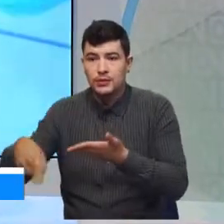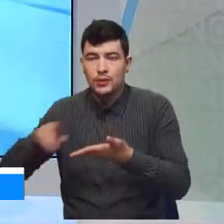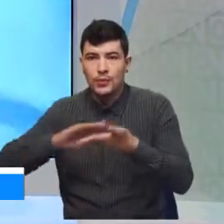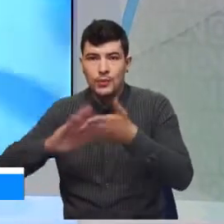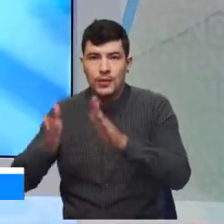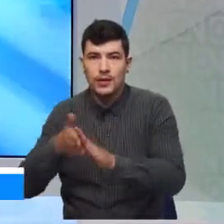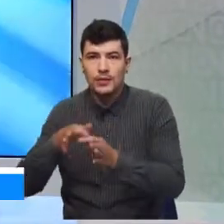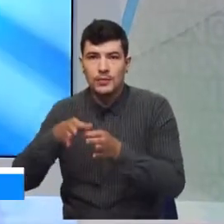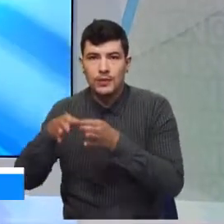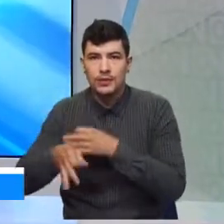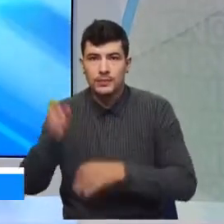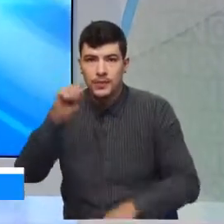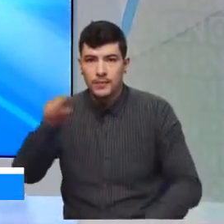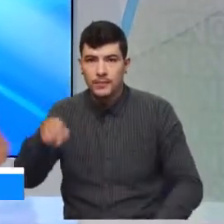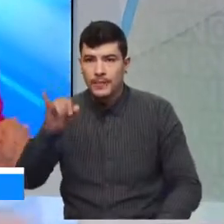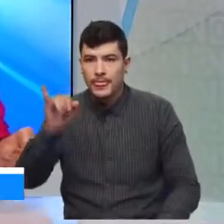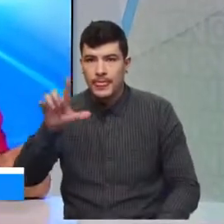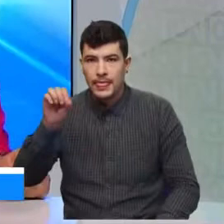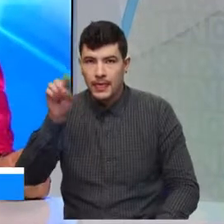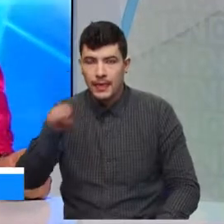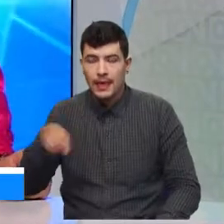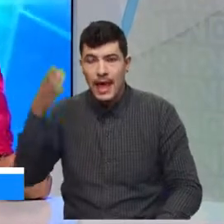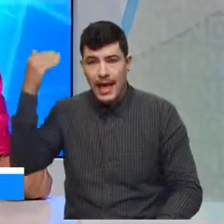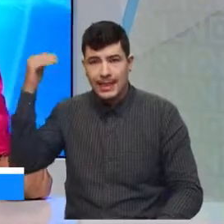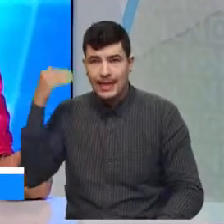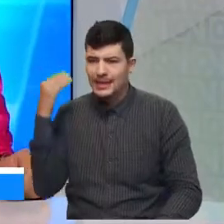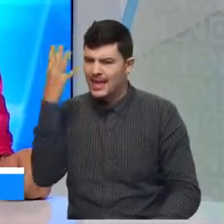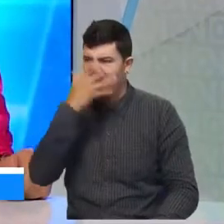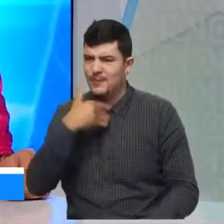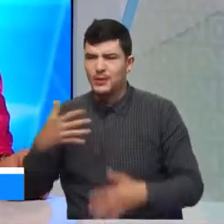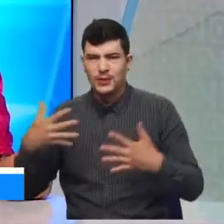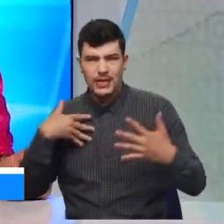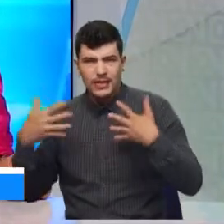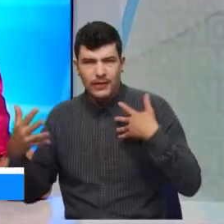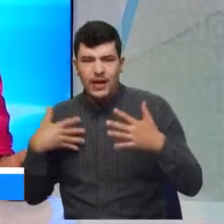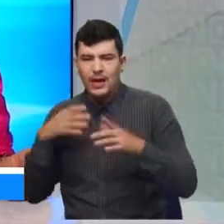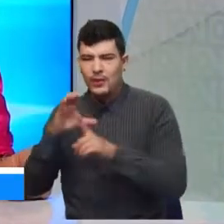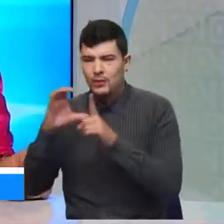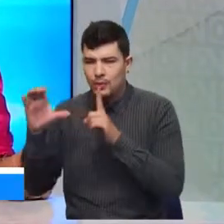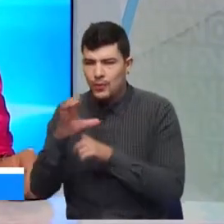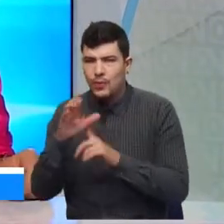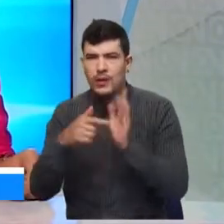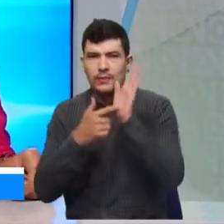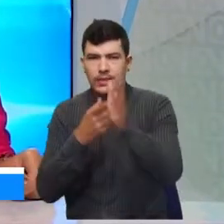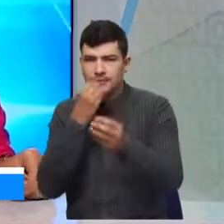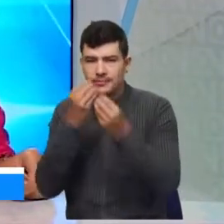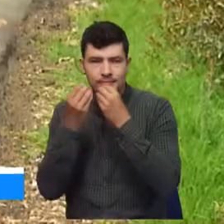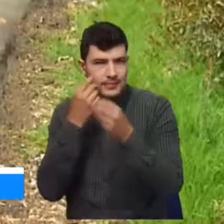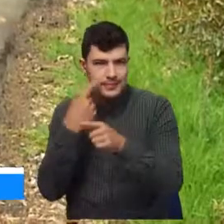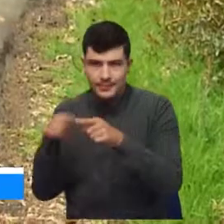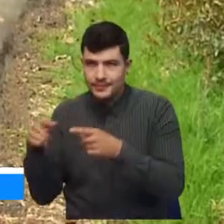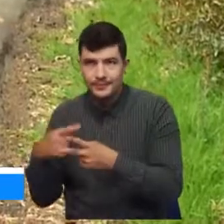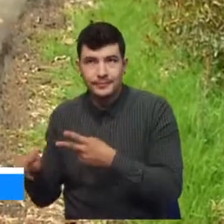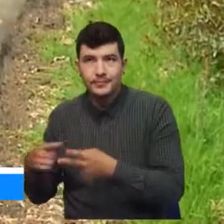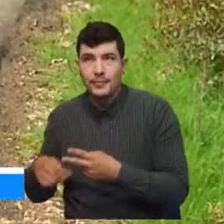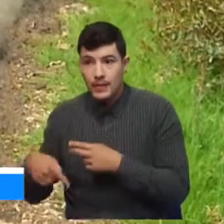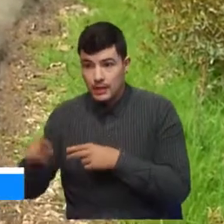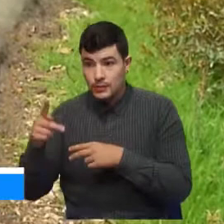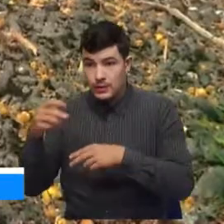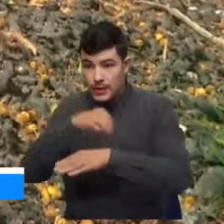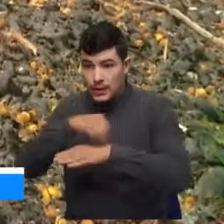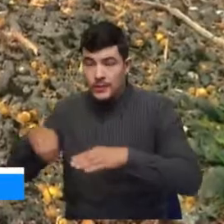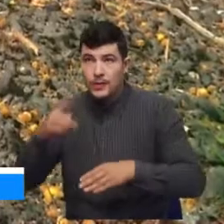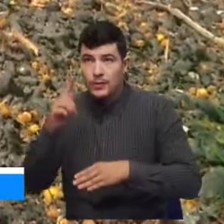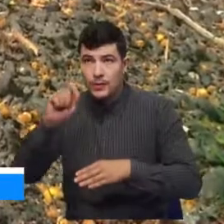de silos durante una colorida programación que involucró varias danzas muestras gastronómicas entre otras este tramo de kilómetro y medio